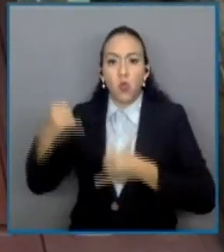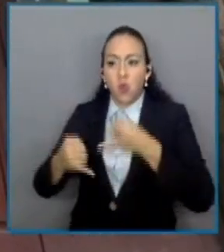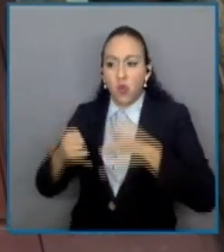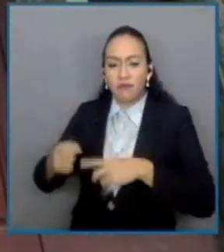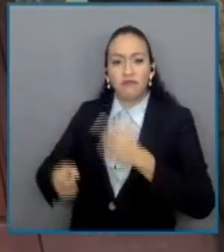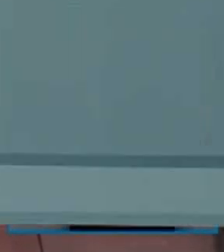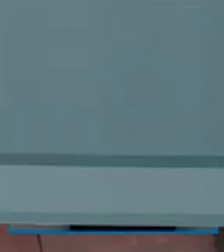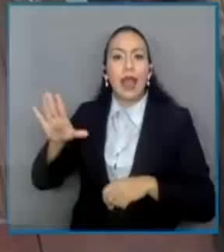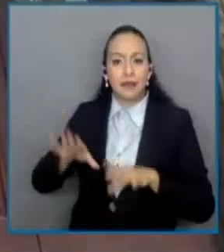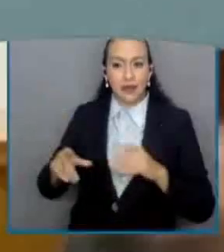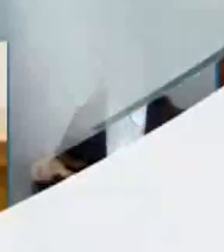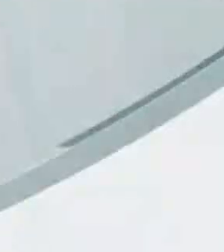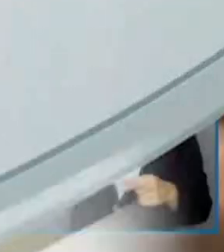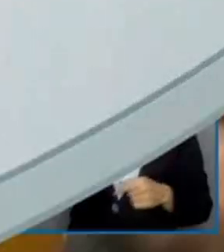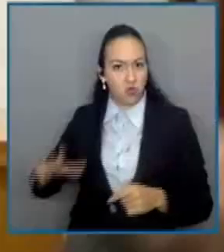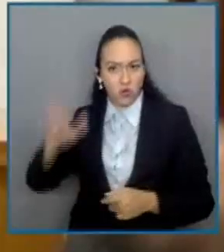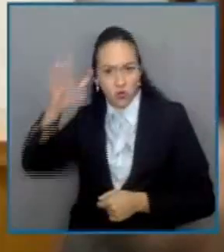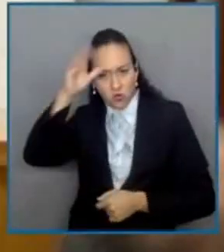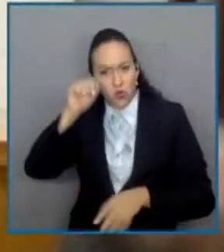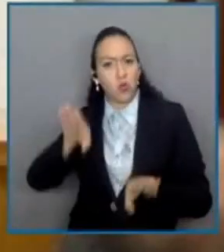turno.